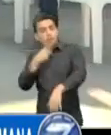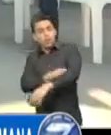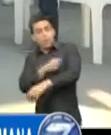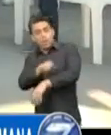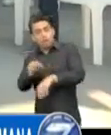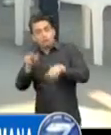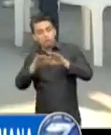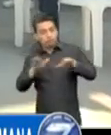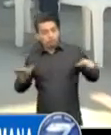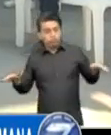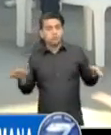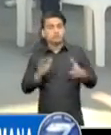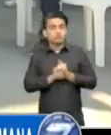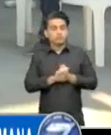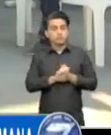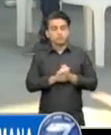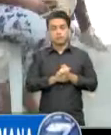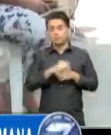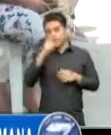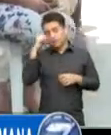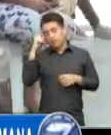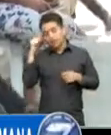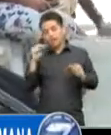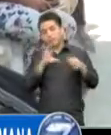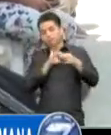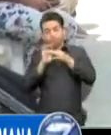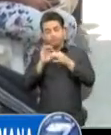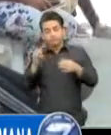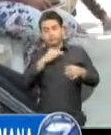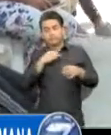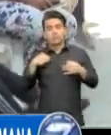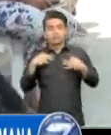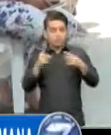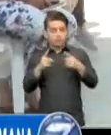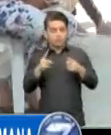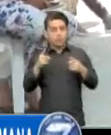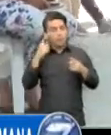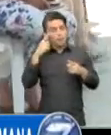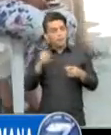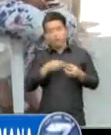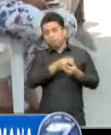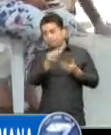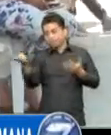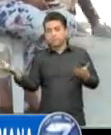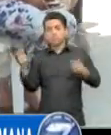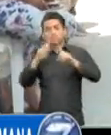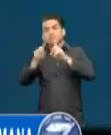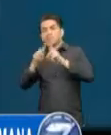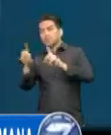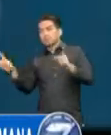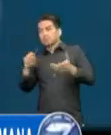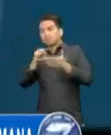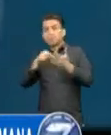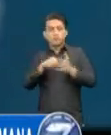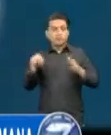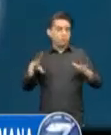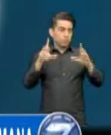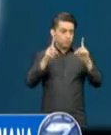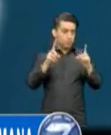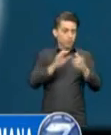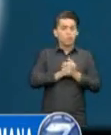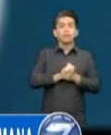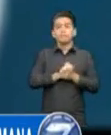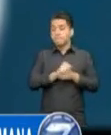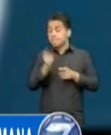trabaja en coordinación con el ministerio de educación para distribuir el biológico en los diferentes centros educativos y así aprovechar